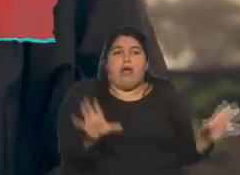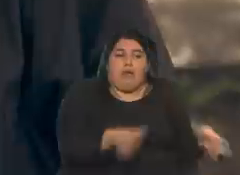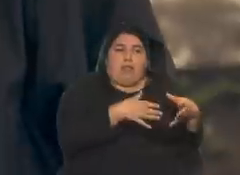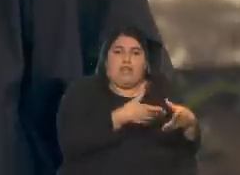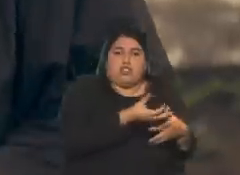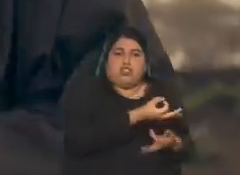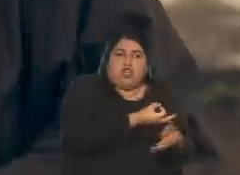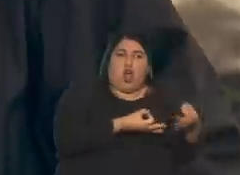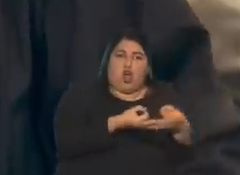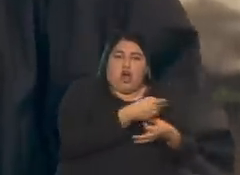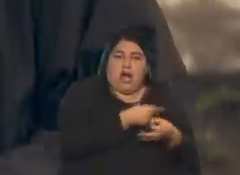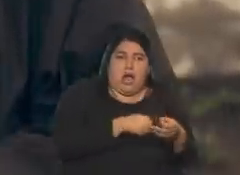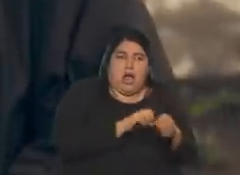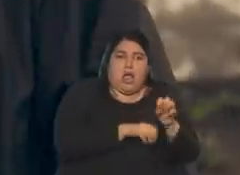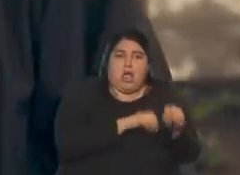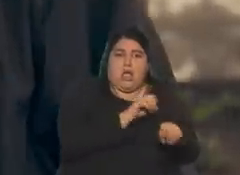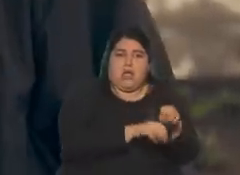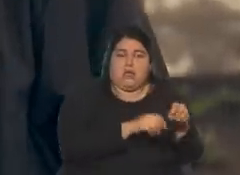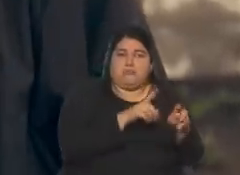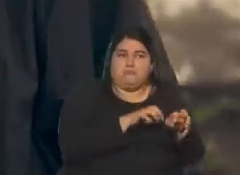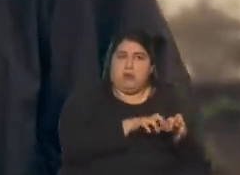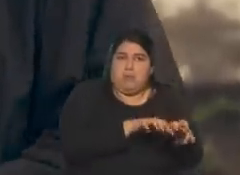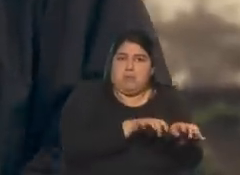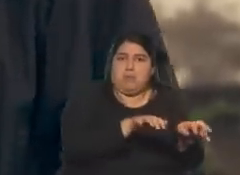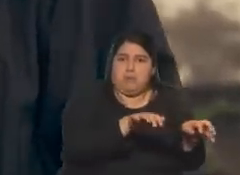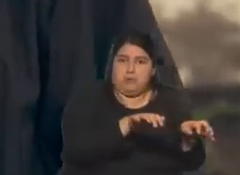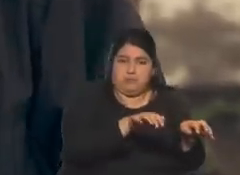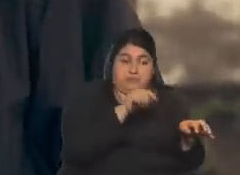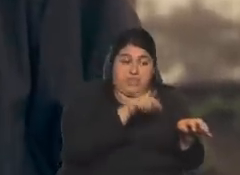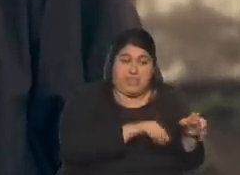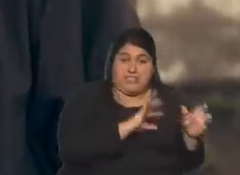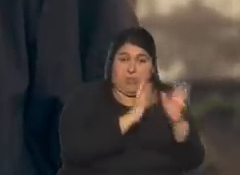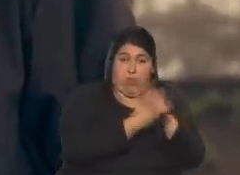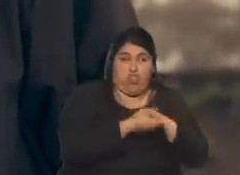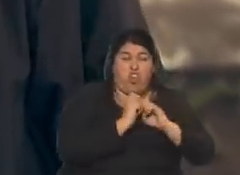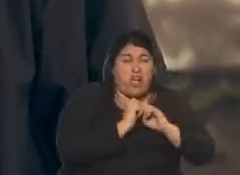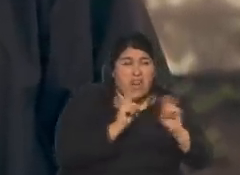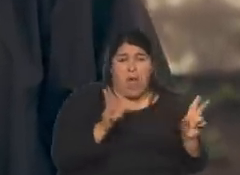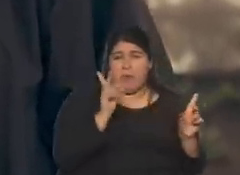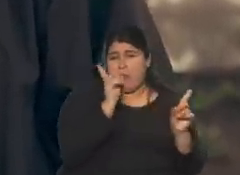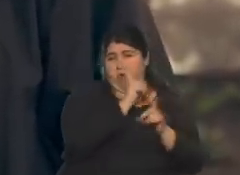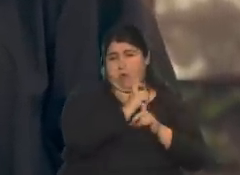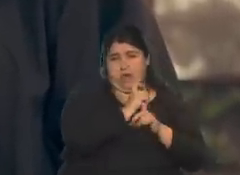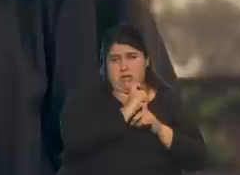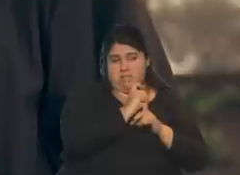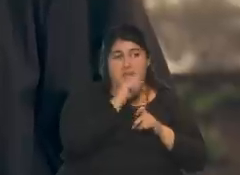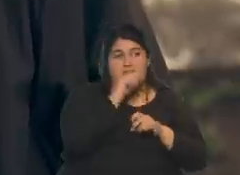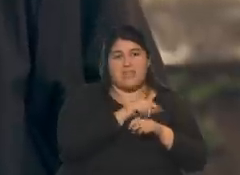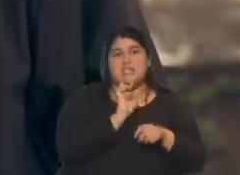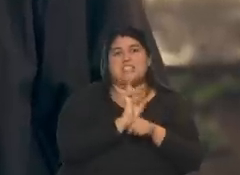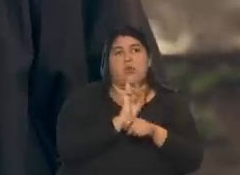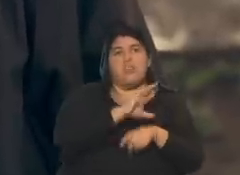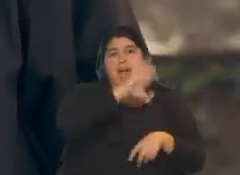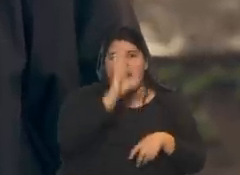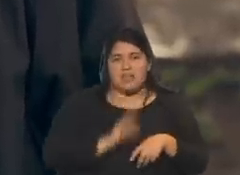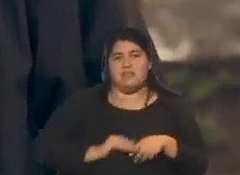sojero que se siembra soja hasta en las banquinas es un modelo que trae graves inconvenientes a la soberanía y seguridad alimentaria de la nación,